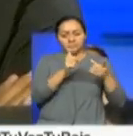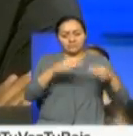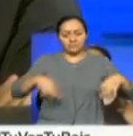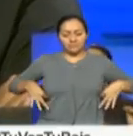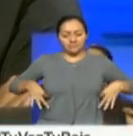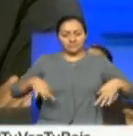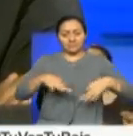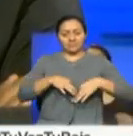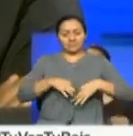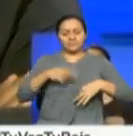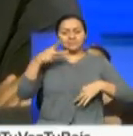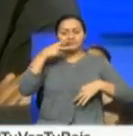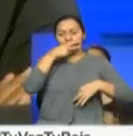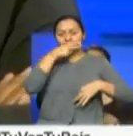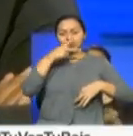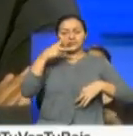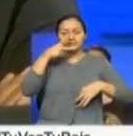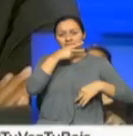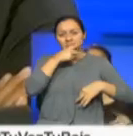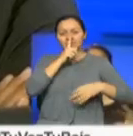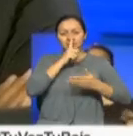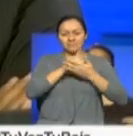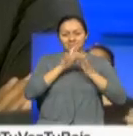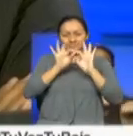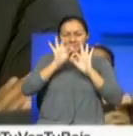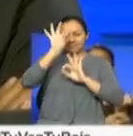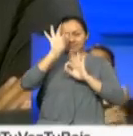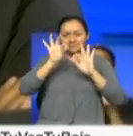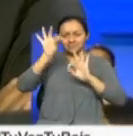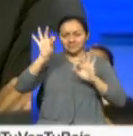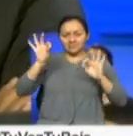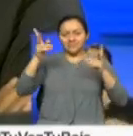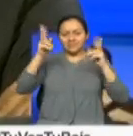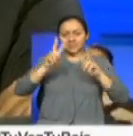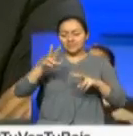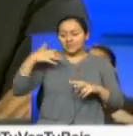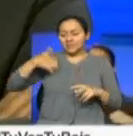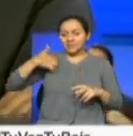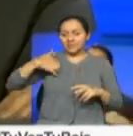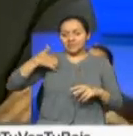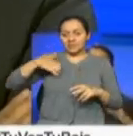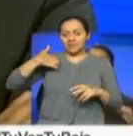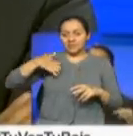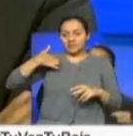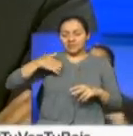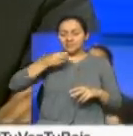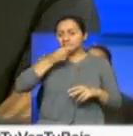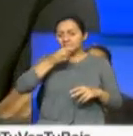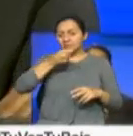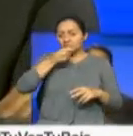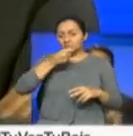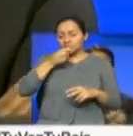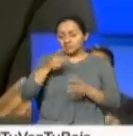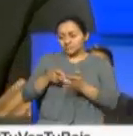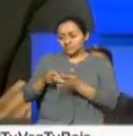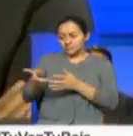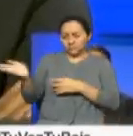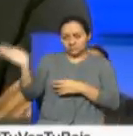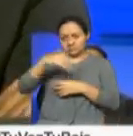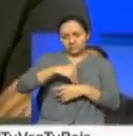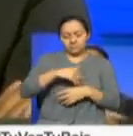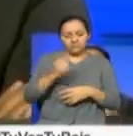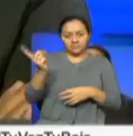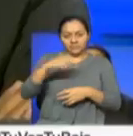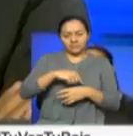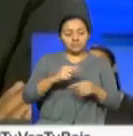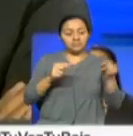toda esta trama? Esto lo coordina Ezequiel Vázquez, un argentino periodista asalariado de los Isaías, ¿no? Y usted verá que